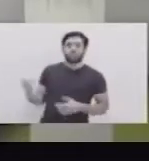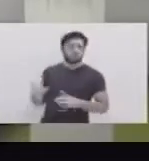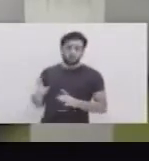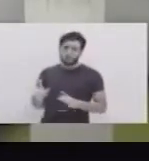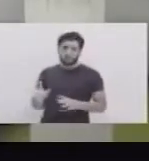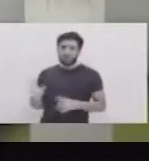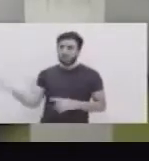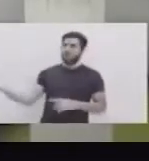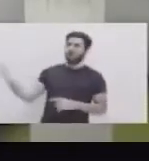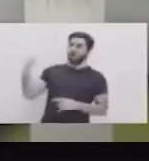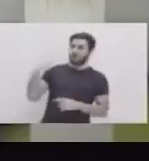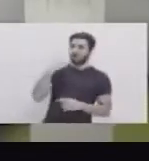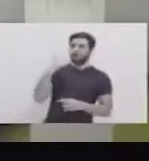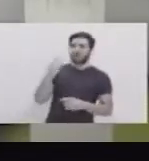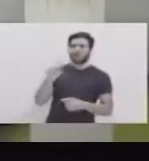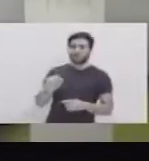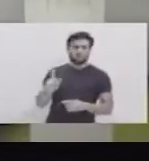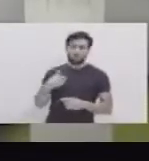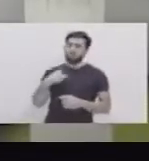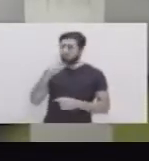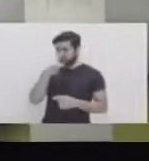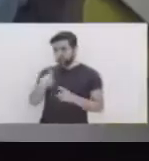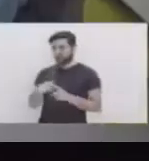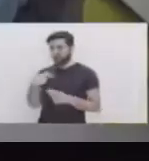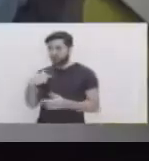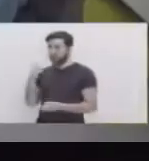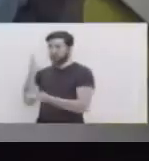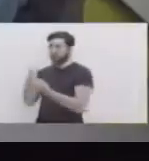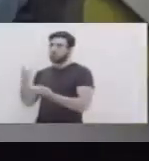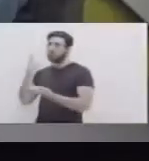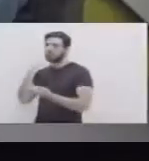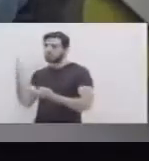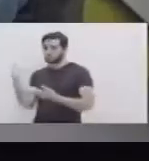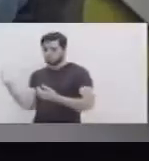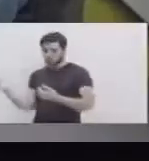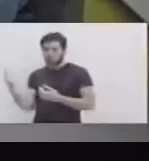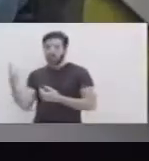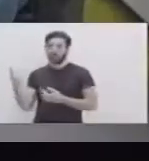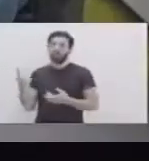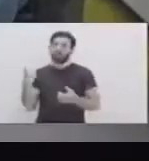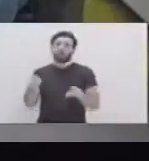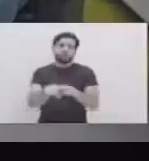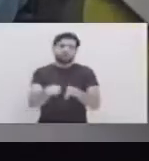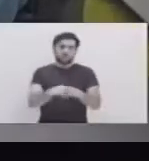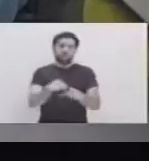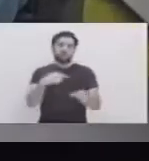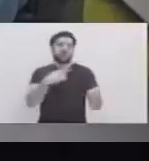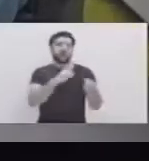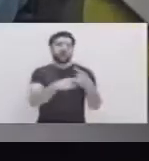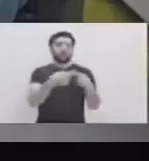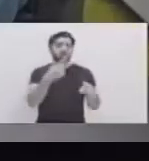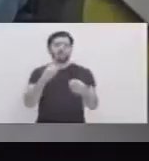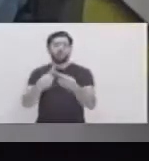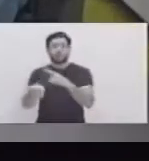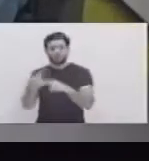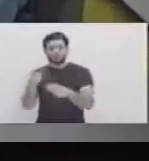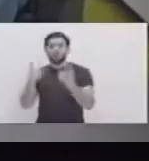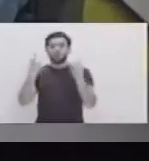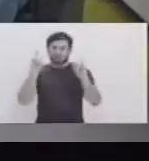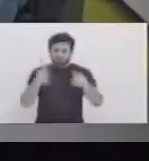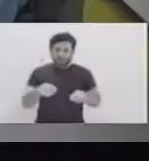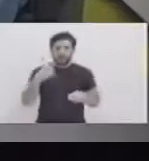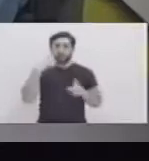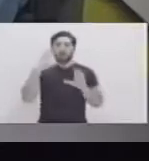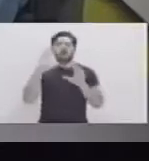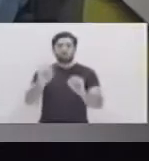solo esperar a que la otra persona me busque a mí. Hablamos de aspectos que uno, como amigo de otra persona,